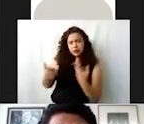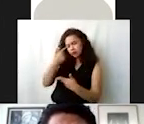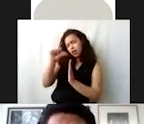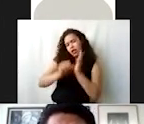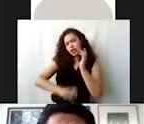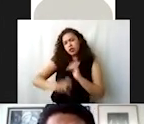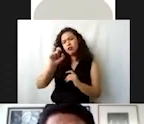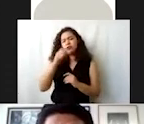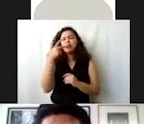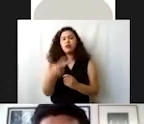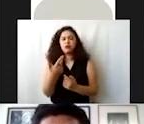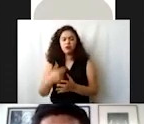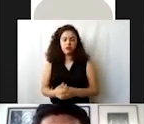del